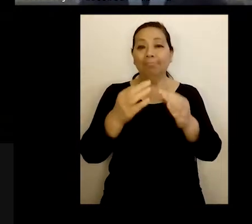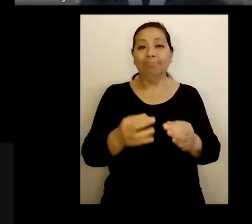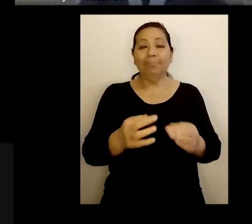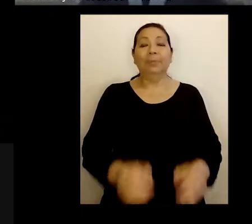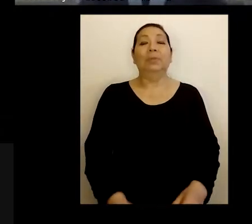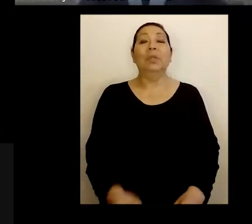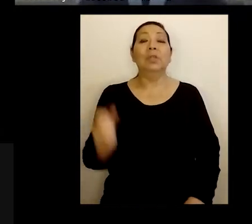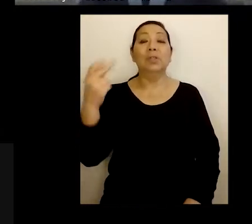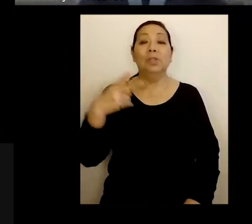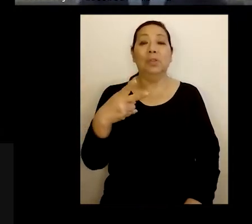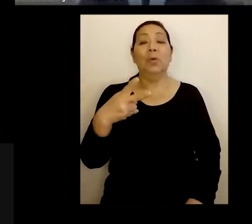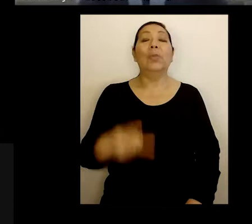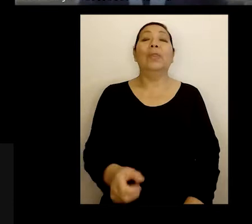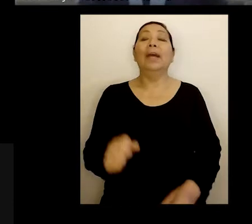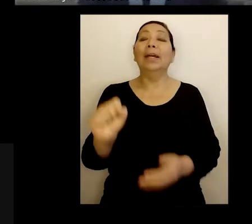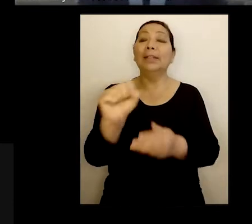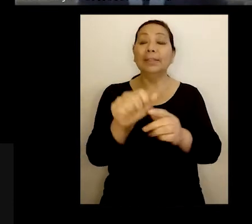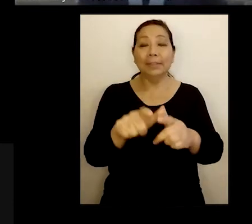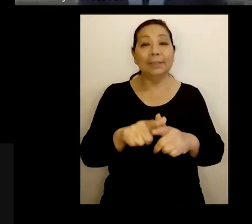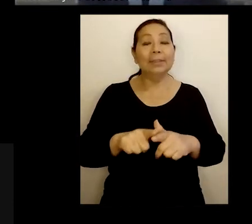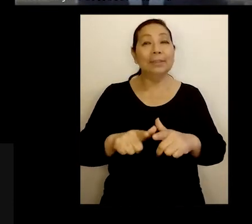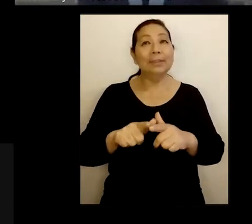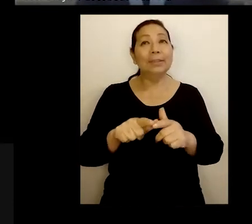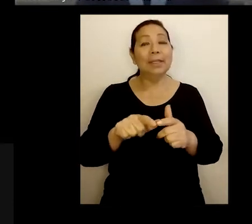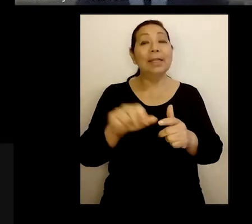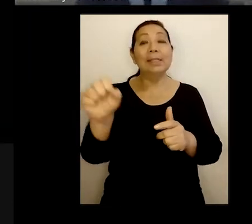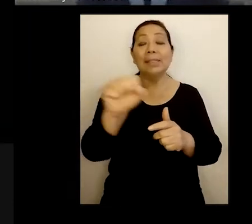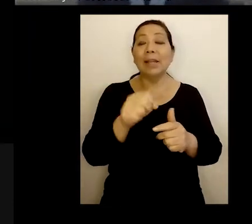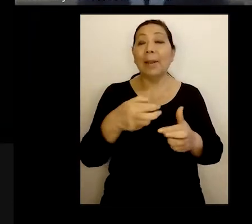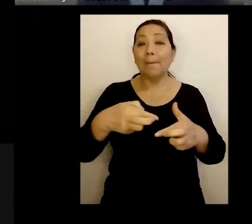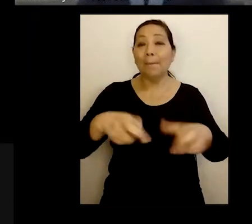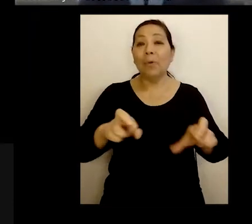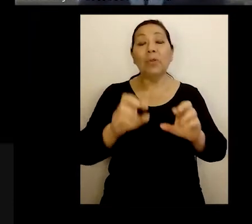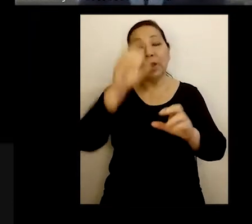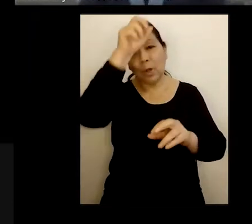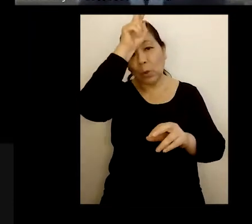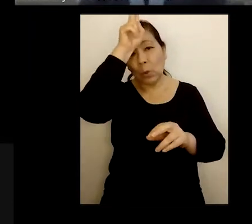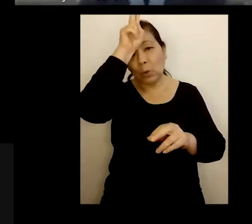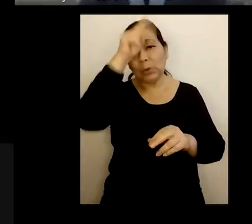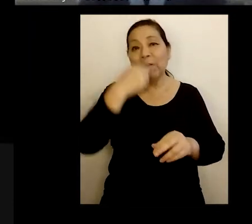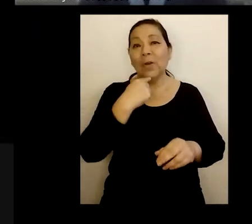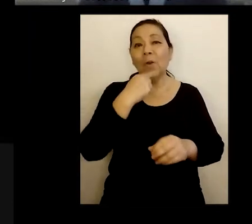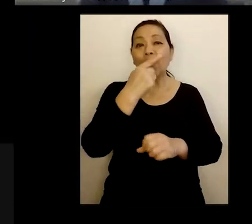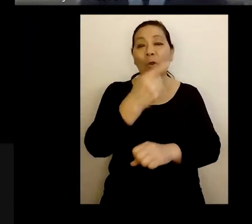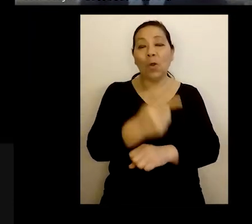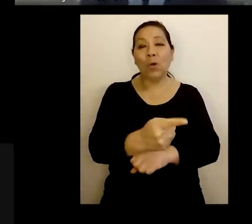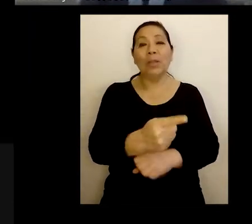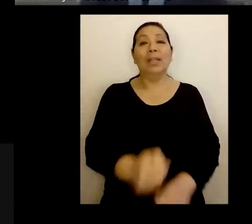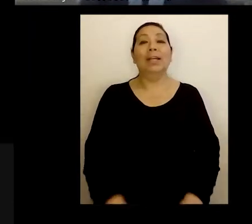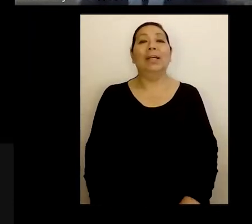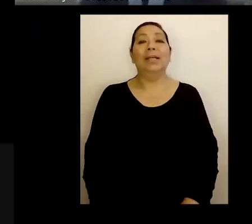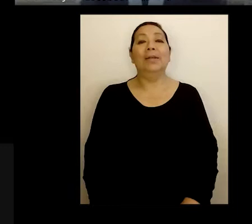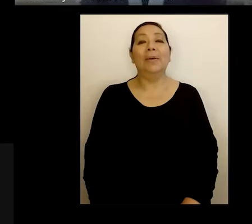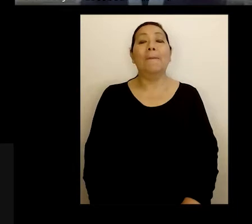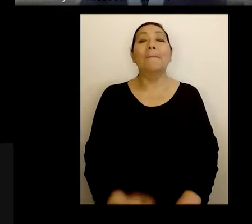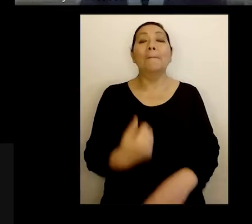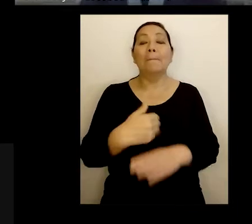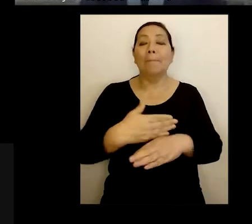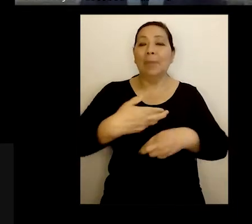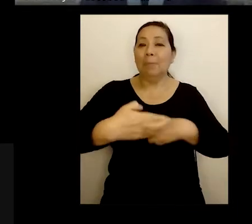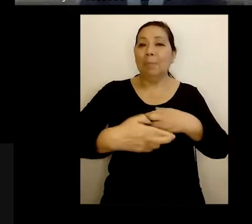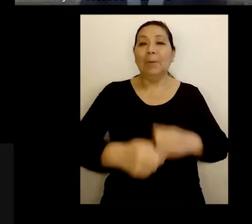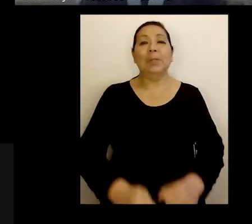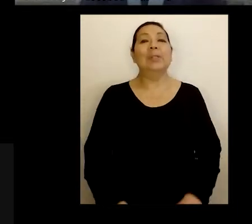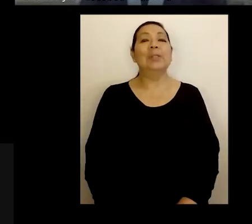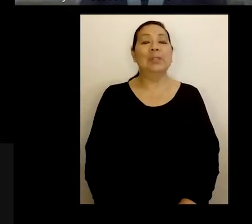por la segunda sala de apelaciones del Cusco, atentaron contra el debido